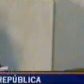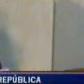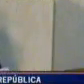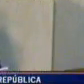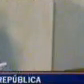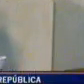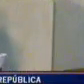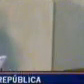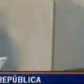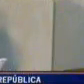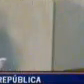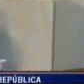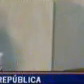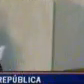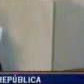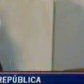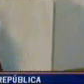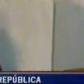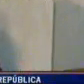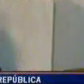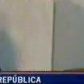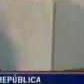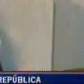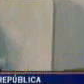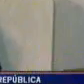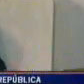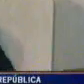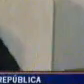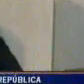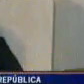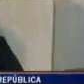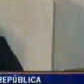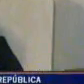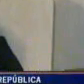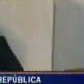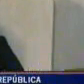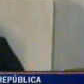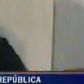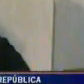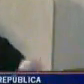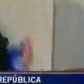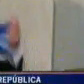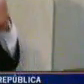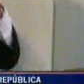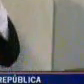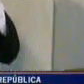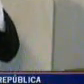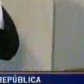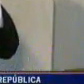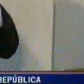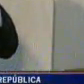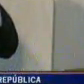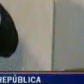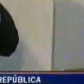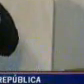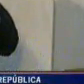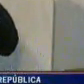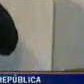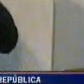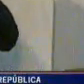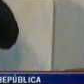falsedad, por supuesto, decir que no era estratégica. Y miren este detalle que es interesante. Hace poco estuvo en Bogotá el gerente mundial de